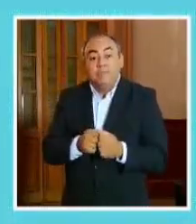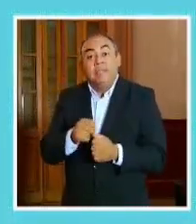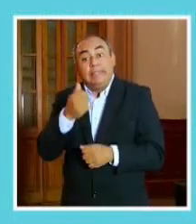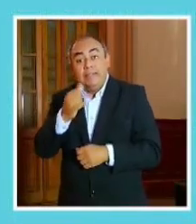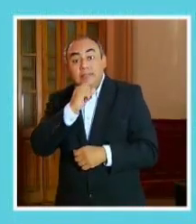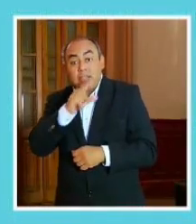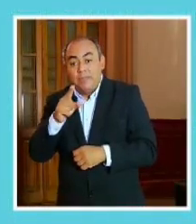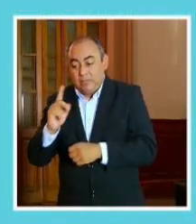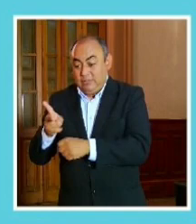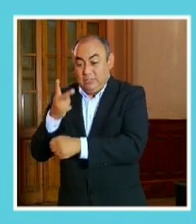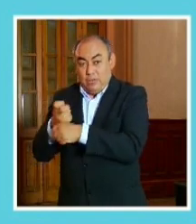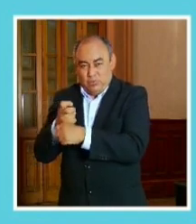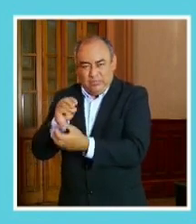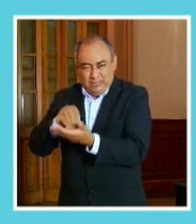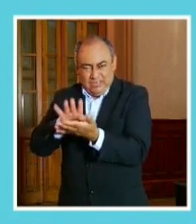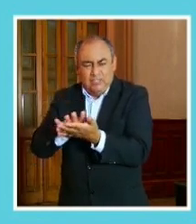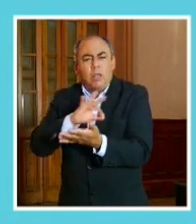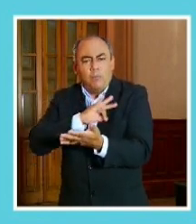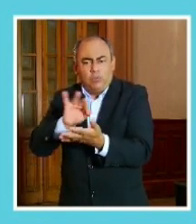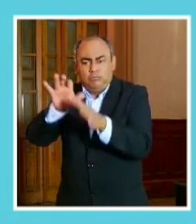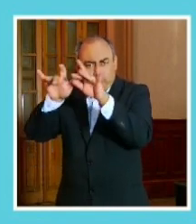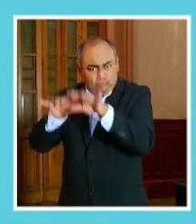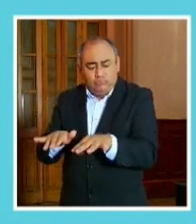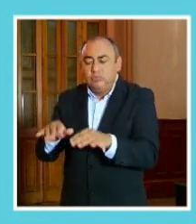hacerlo en esta plataforma